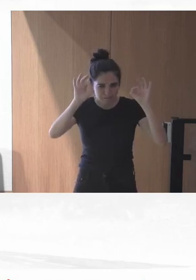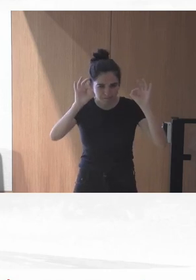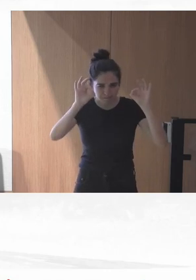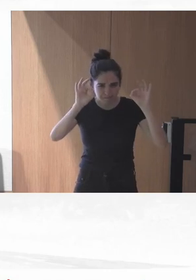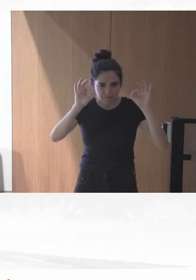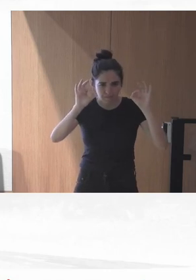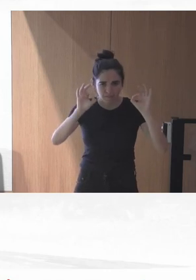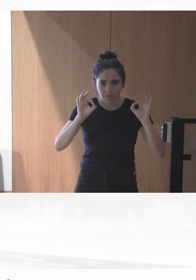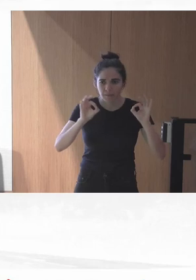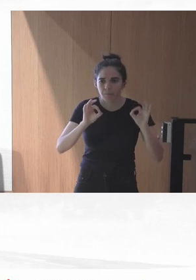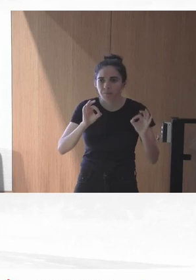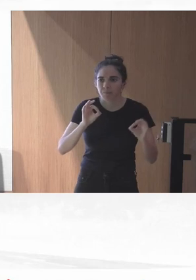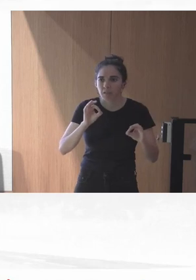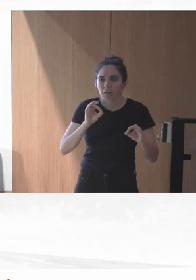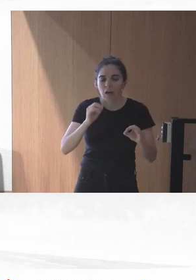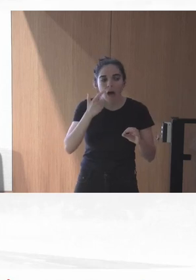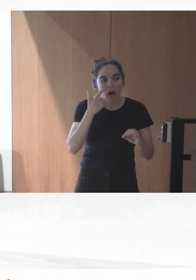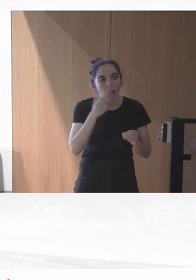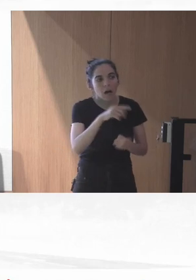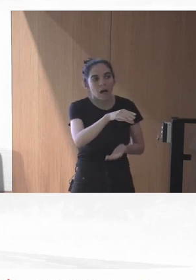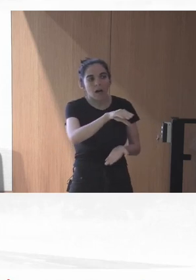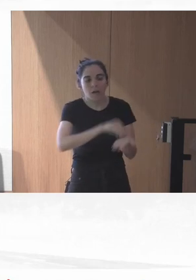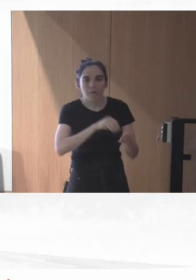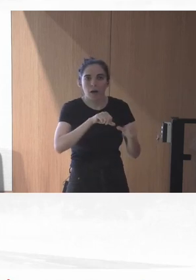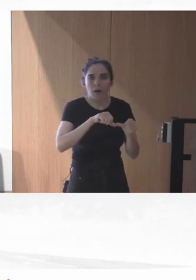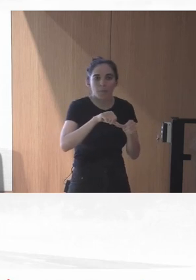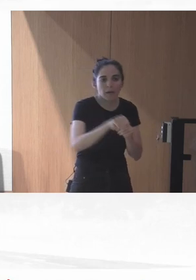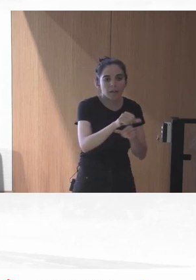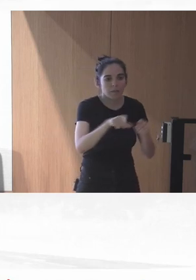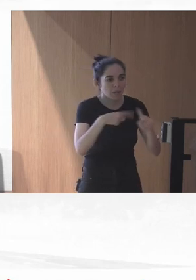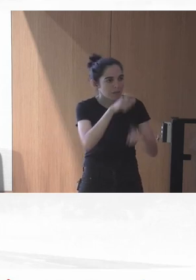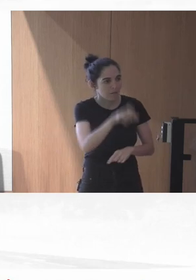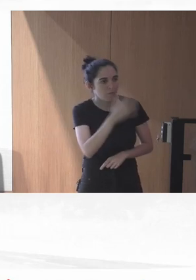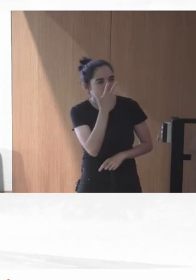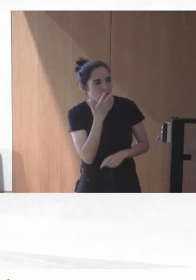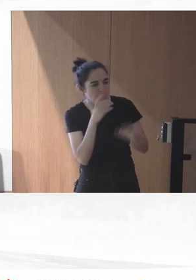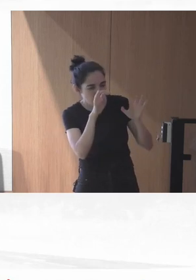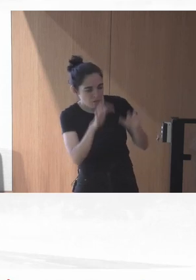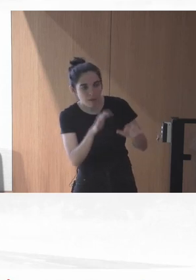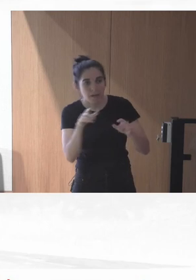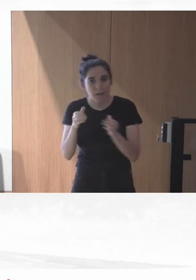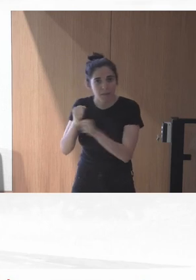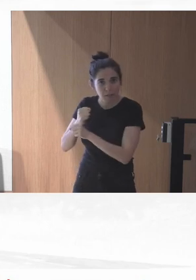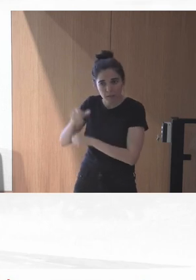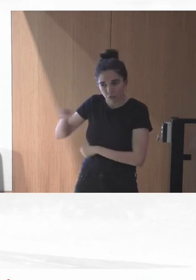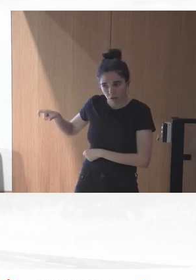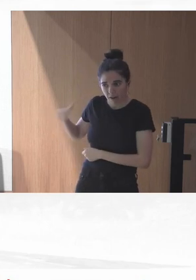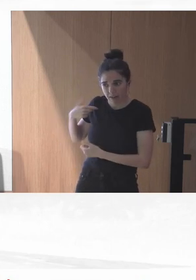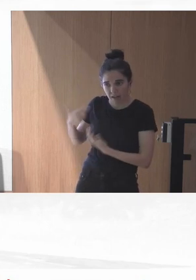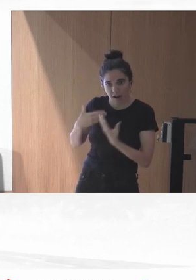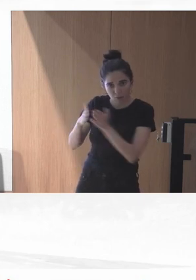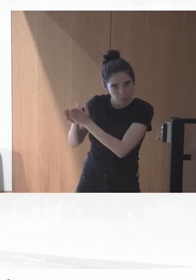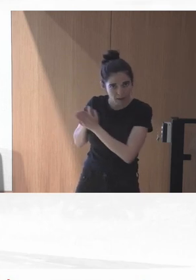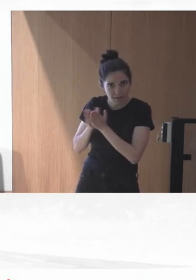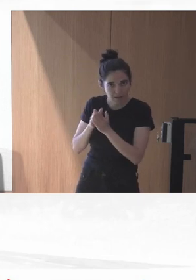procedimientos, y en función de ello, y conociéndole, y conociendo sobre todo también las personas que ya estaban trabajando con él anteriormente, compañeras